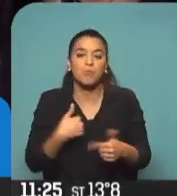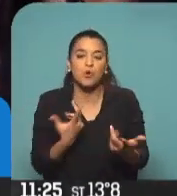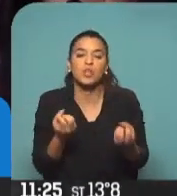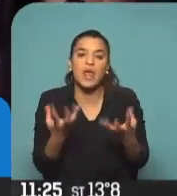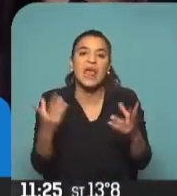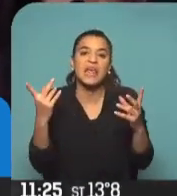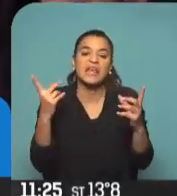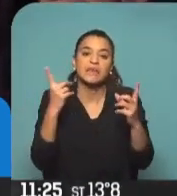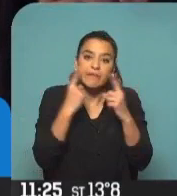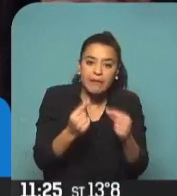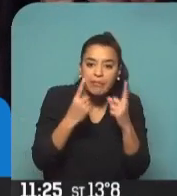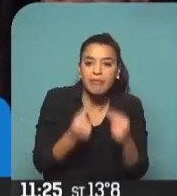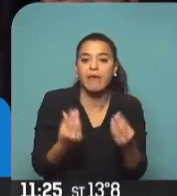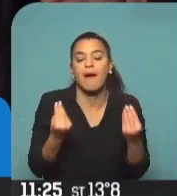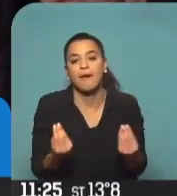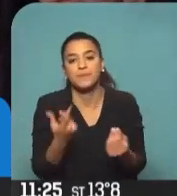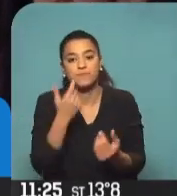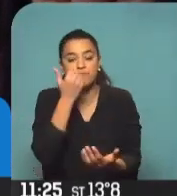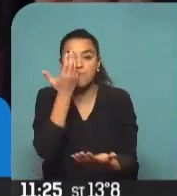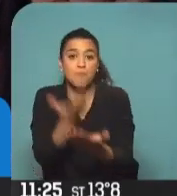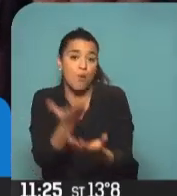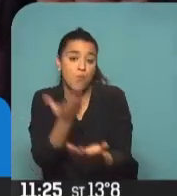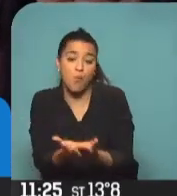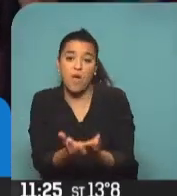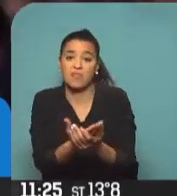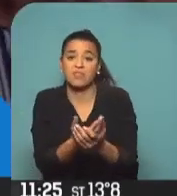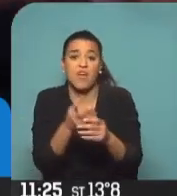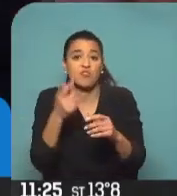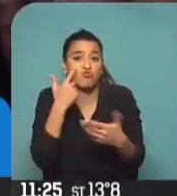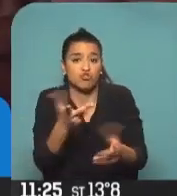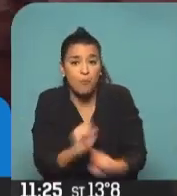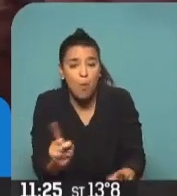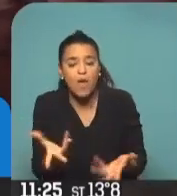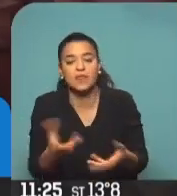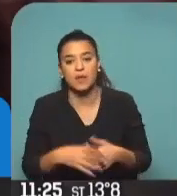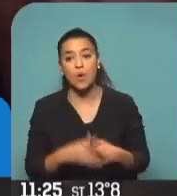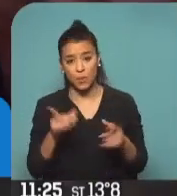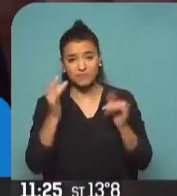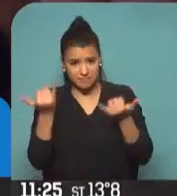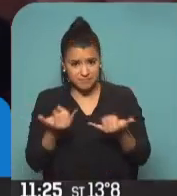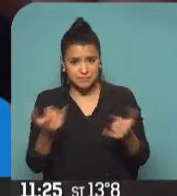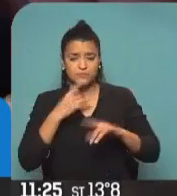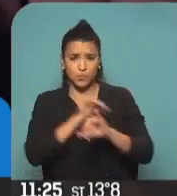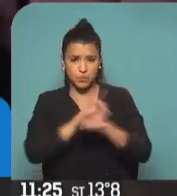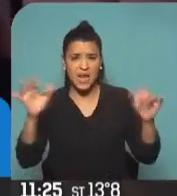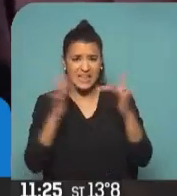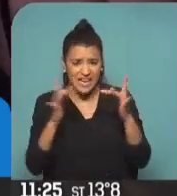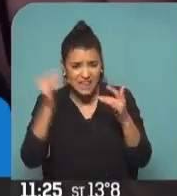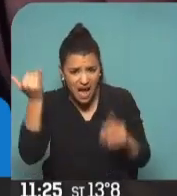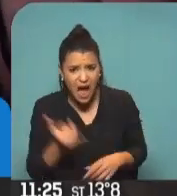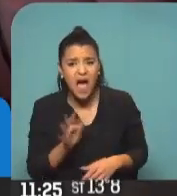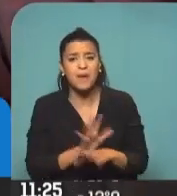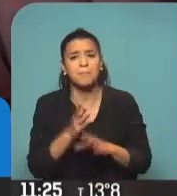alguna manera que no se han mostrado las propuestas, las plataformas. Bueno, están difundidas en internet, hay